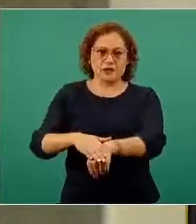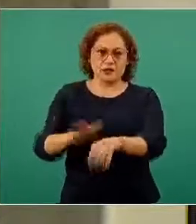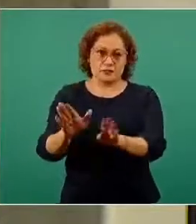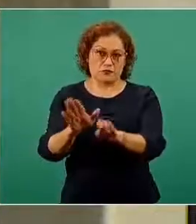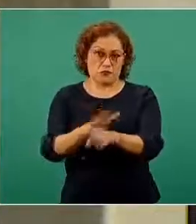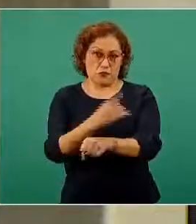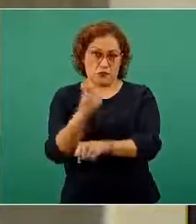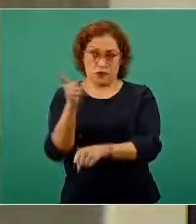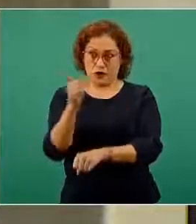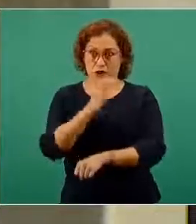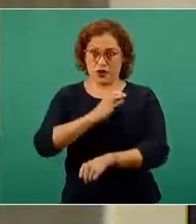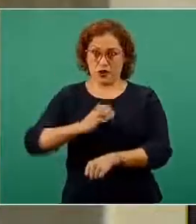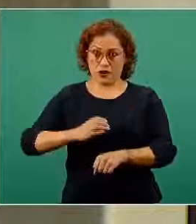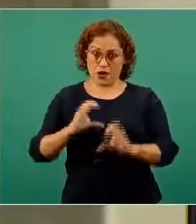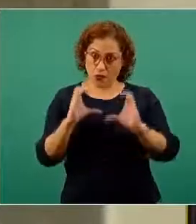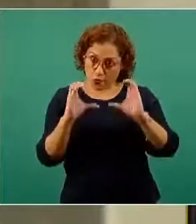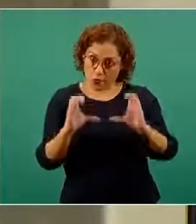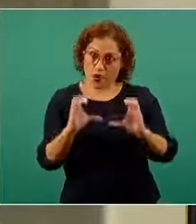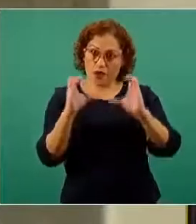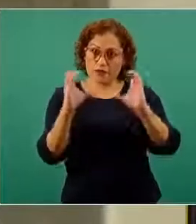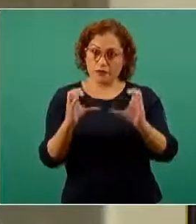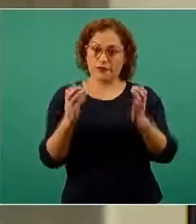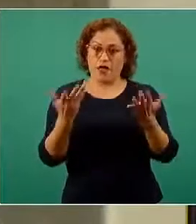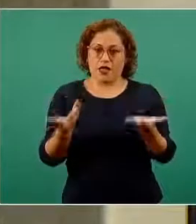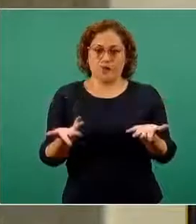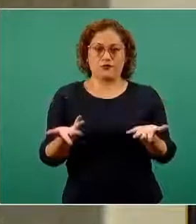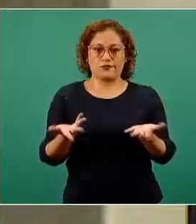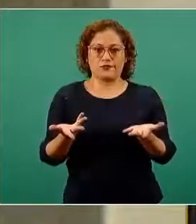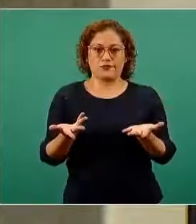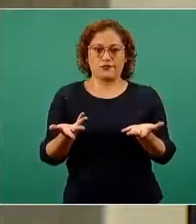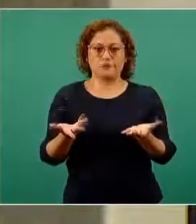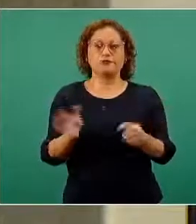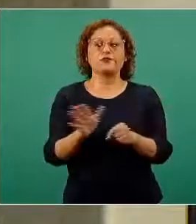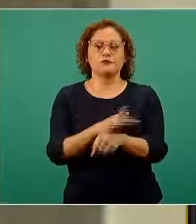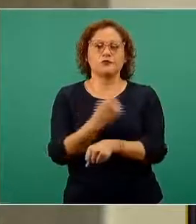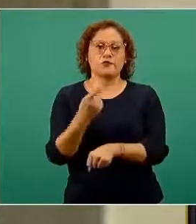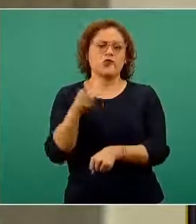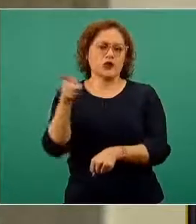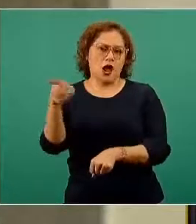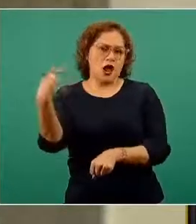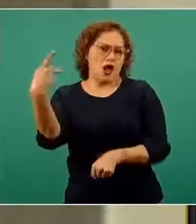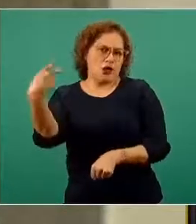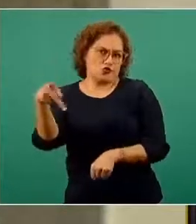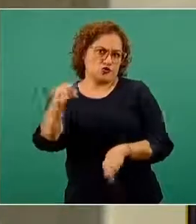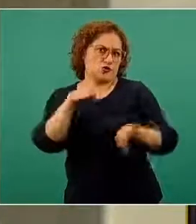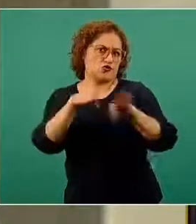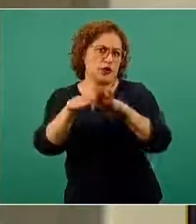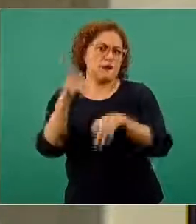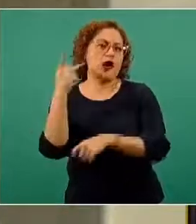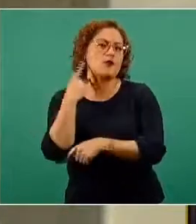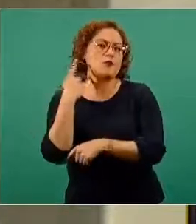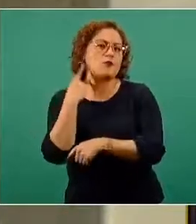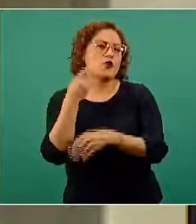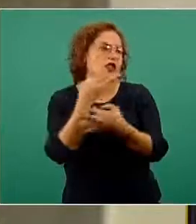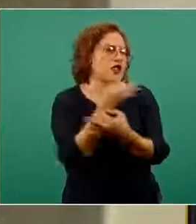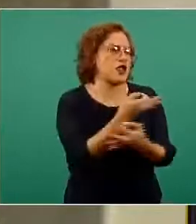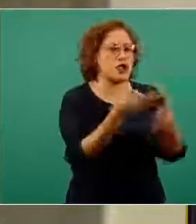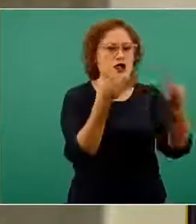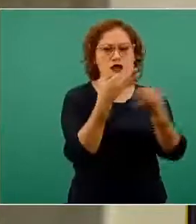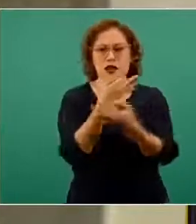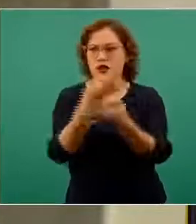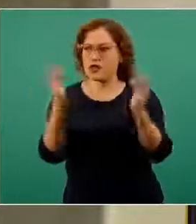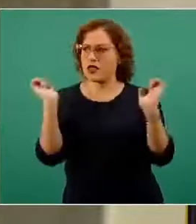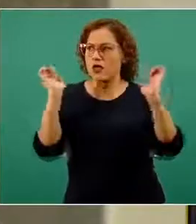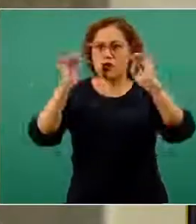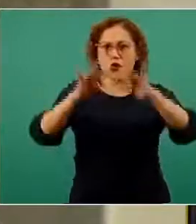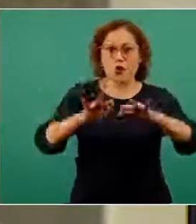¿no? Que independientemente de la actividad política que estén realizando, tienen que pensar precisamente en